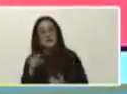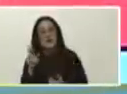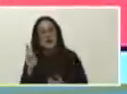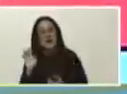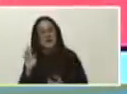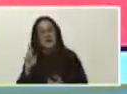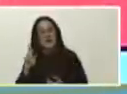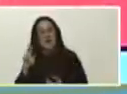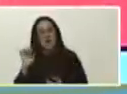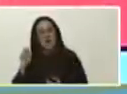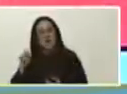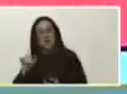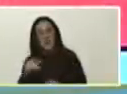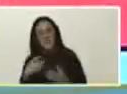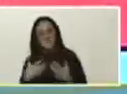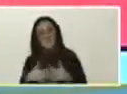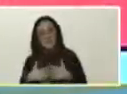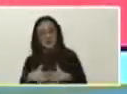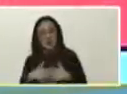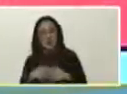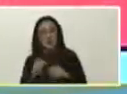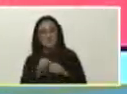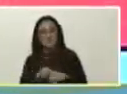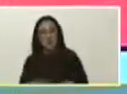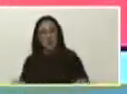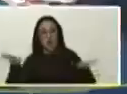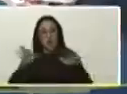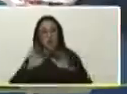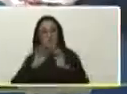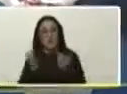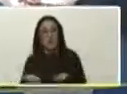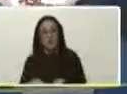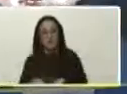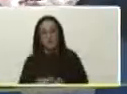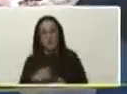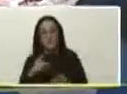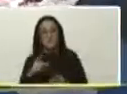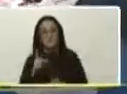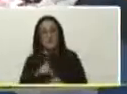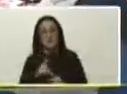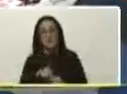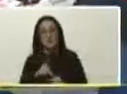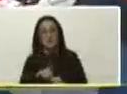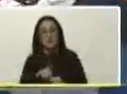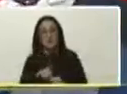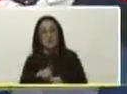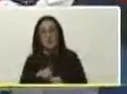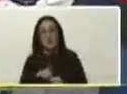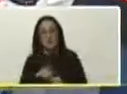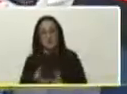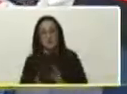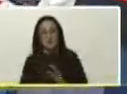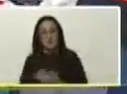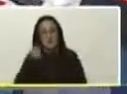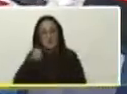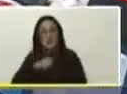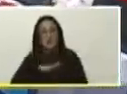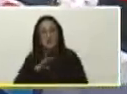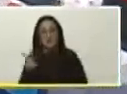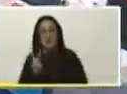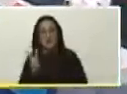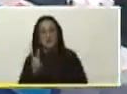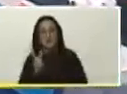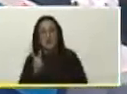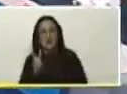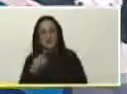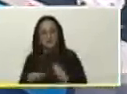produciendo petróleo y ese petróleo irá a los mercados del mundo. Petróleo extraído en Venezuela, producido